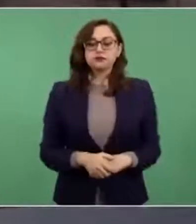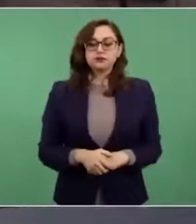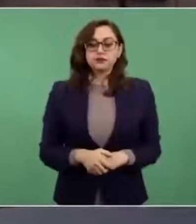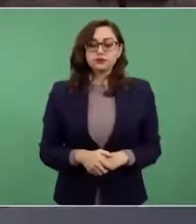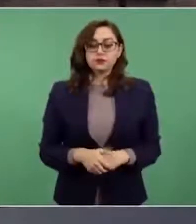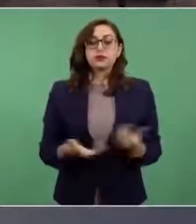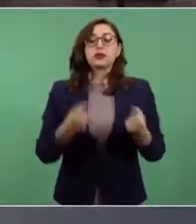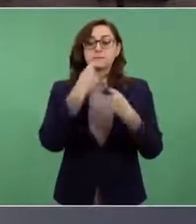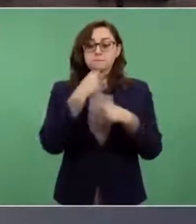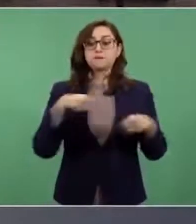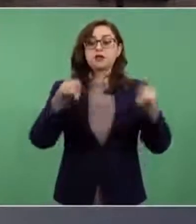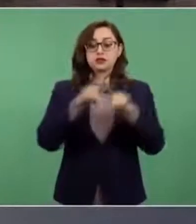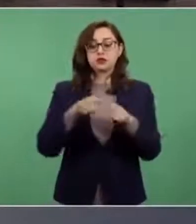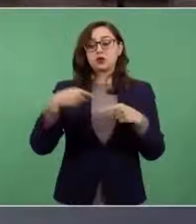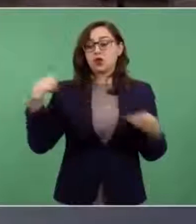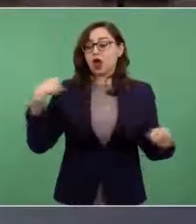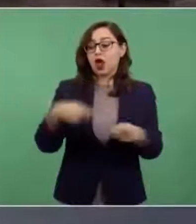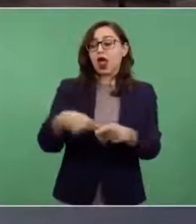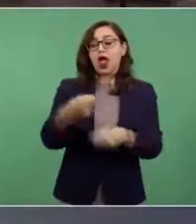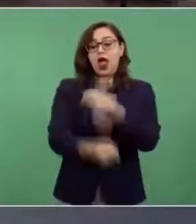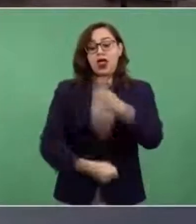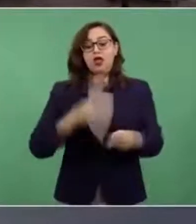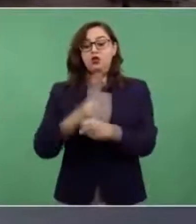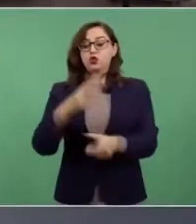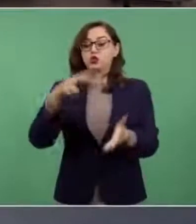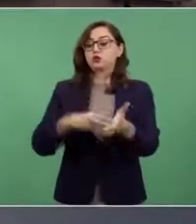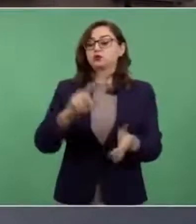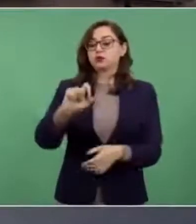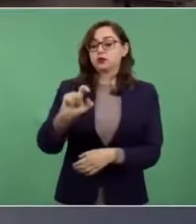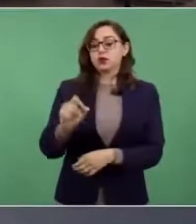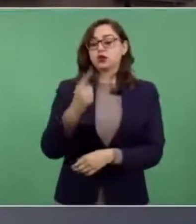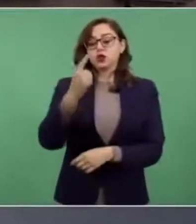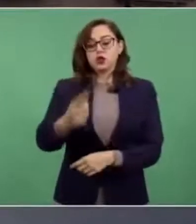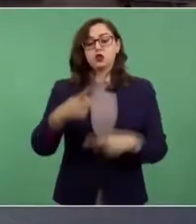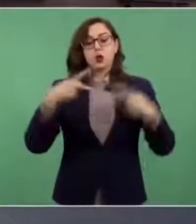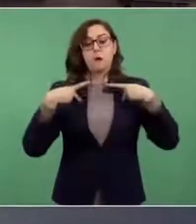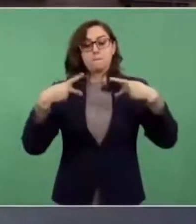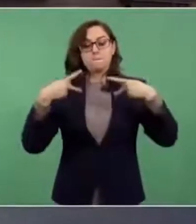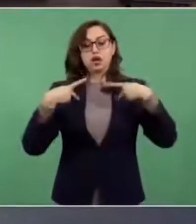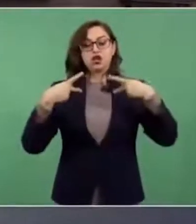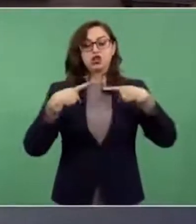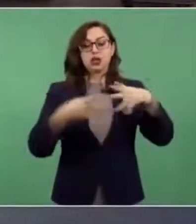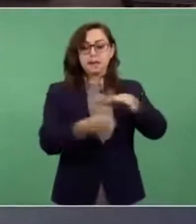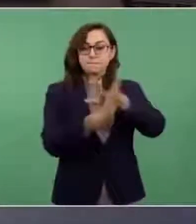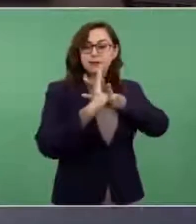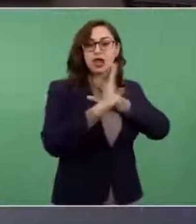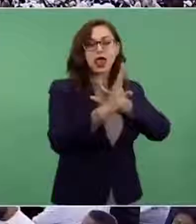las remesas de nuestros paisanos migrantes, un aplauso